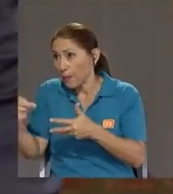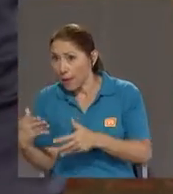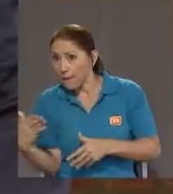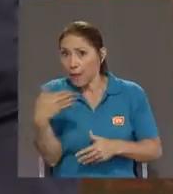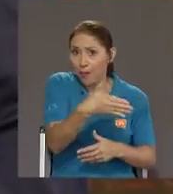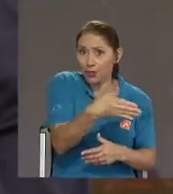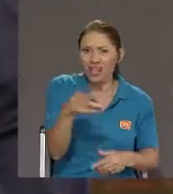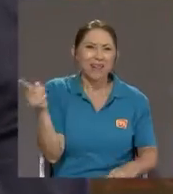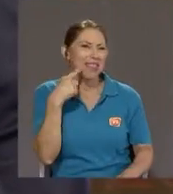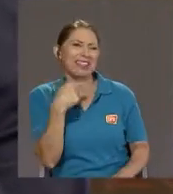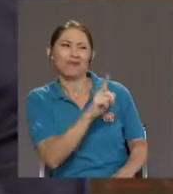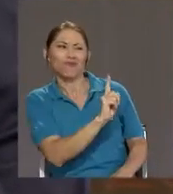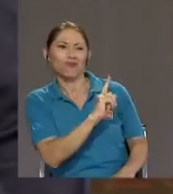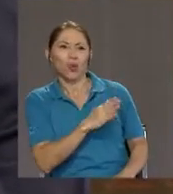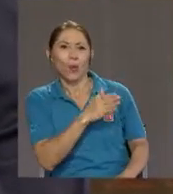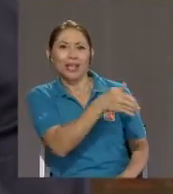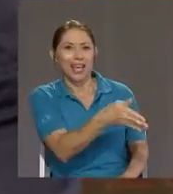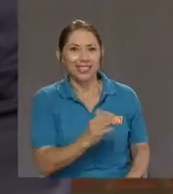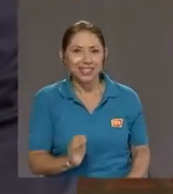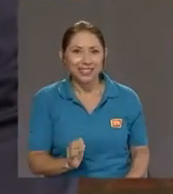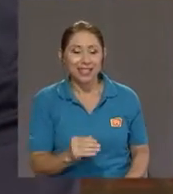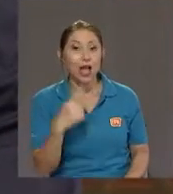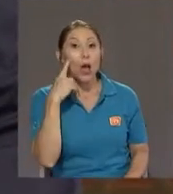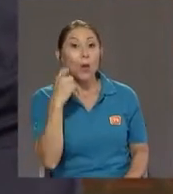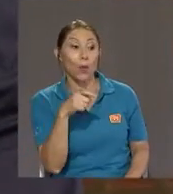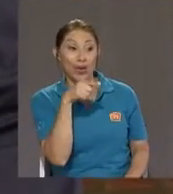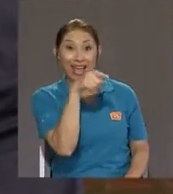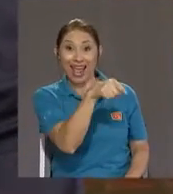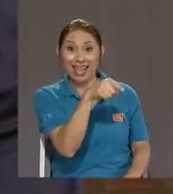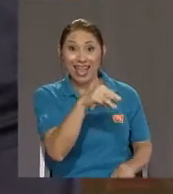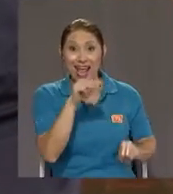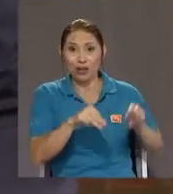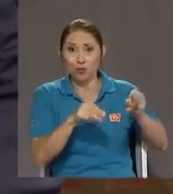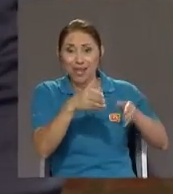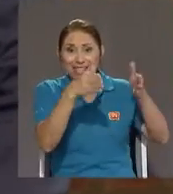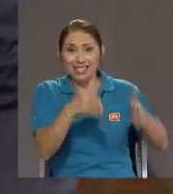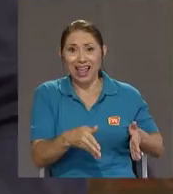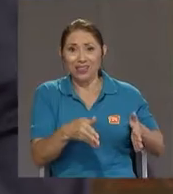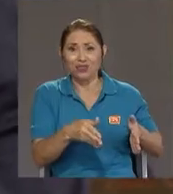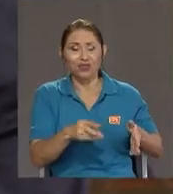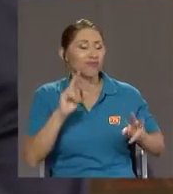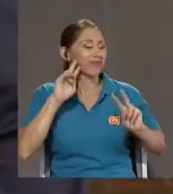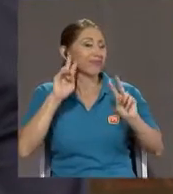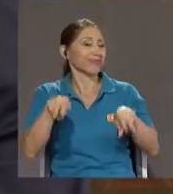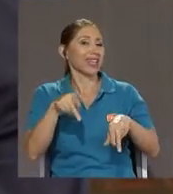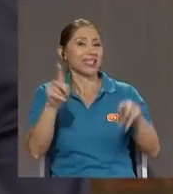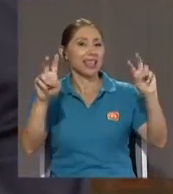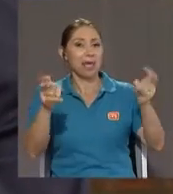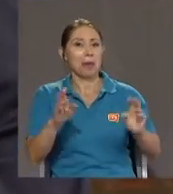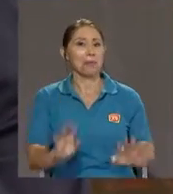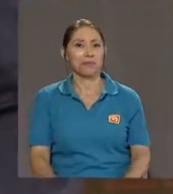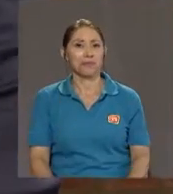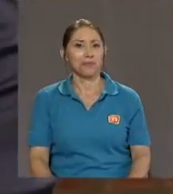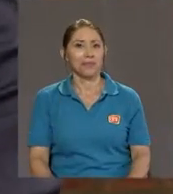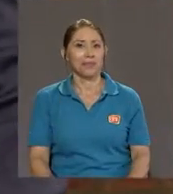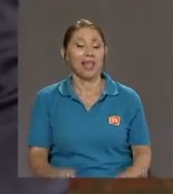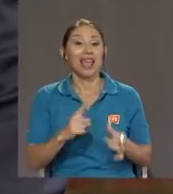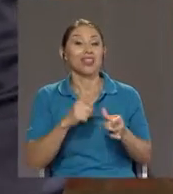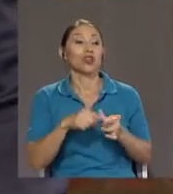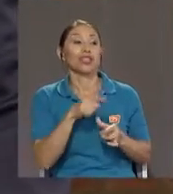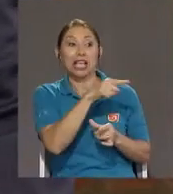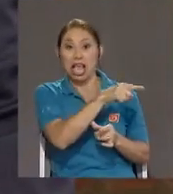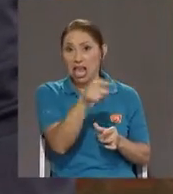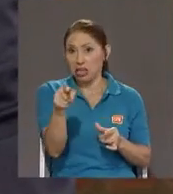no vale la pena que vayas, porque a los magistrados no les interesa este tema. Entonces te van a